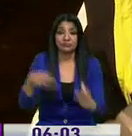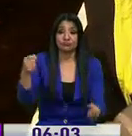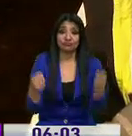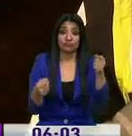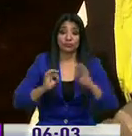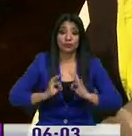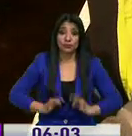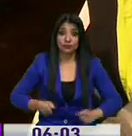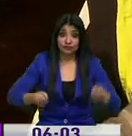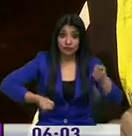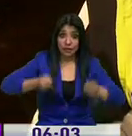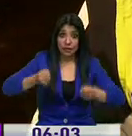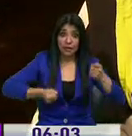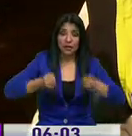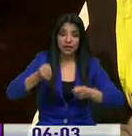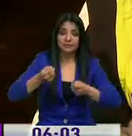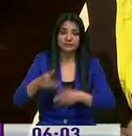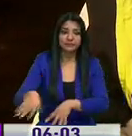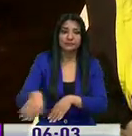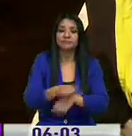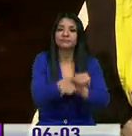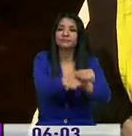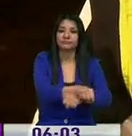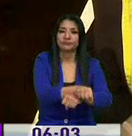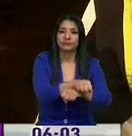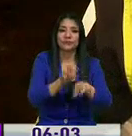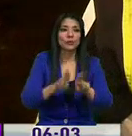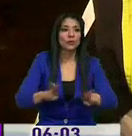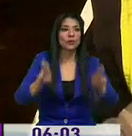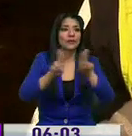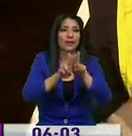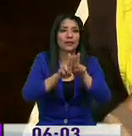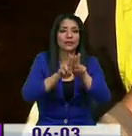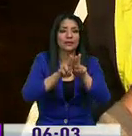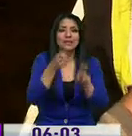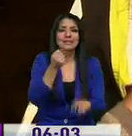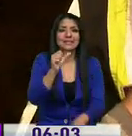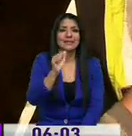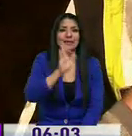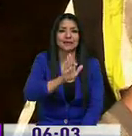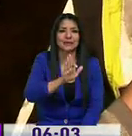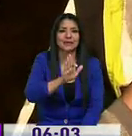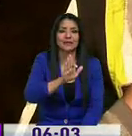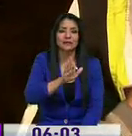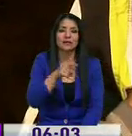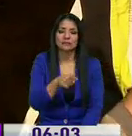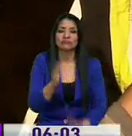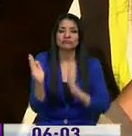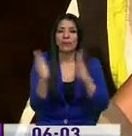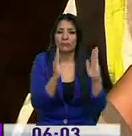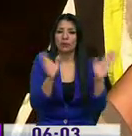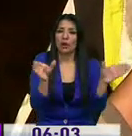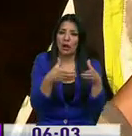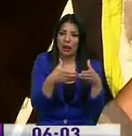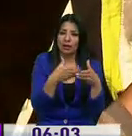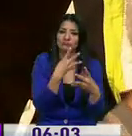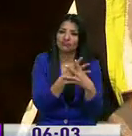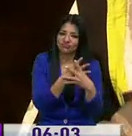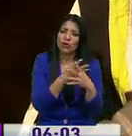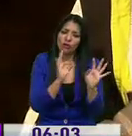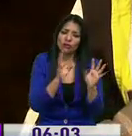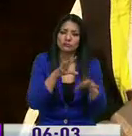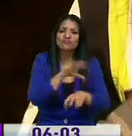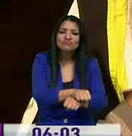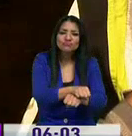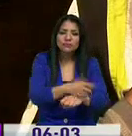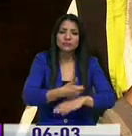ser trasladado lo que es a la unidad de él del sat que está en la zona de aislamiento temporal que se ponga a órdenes de